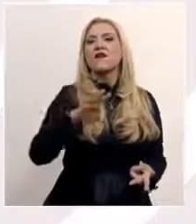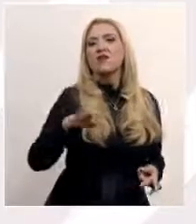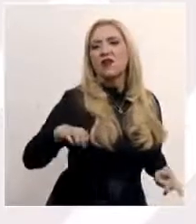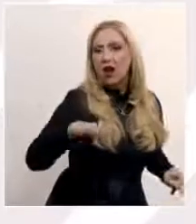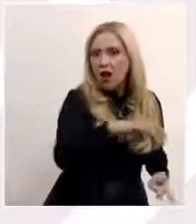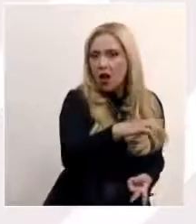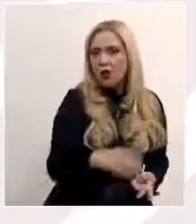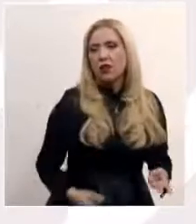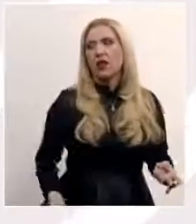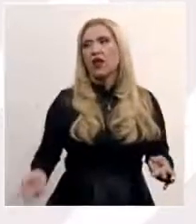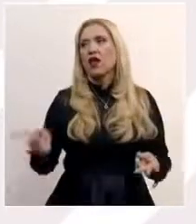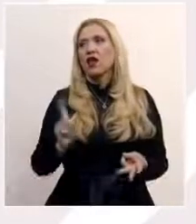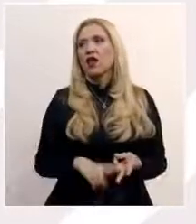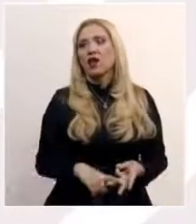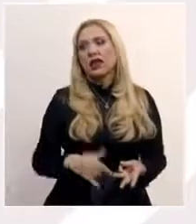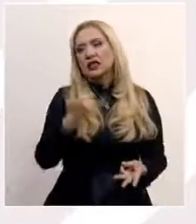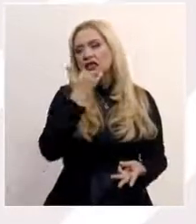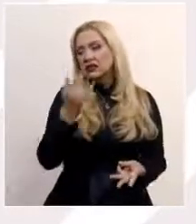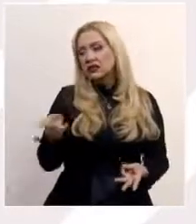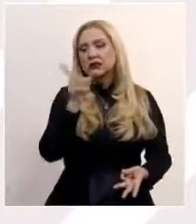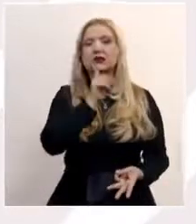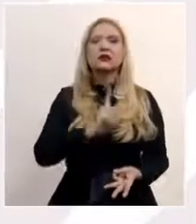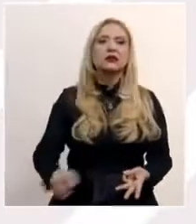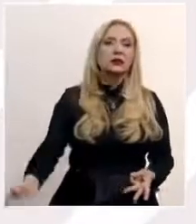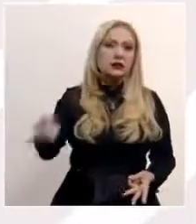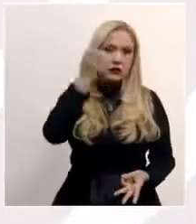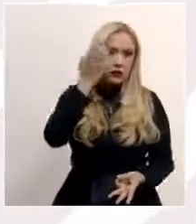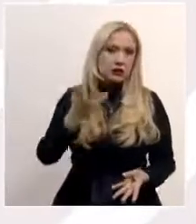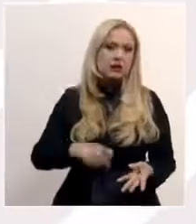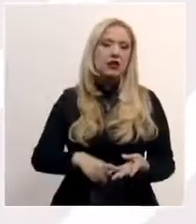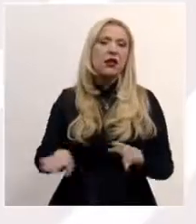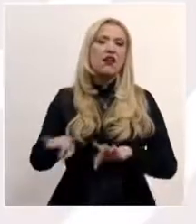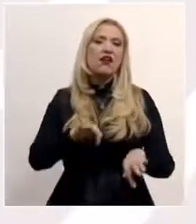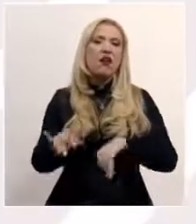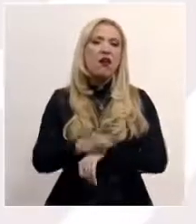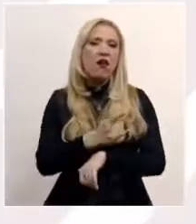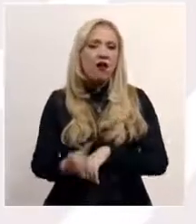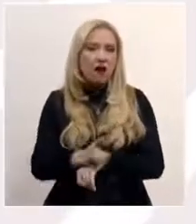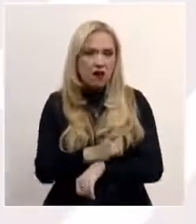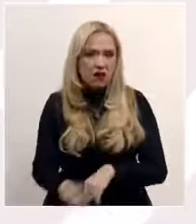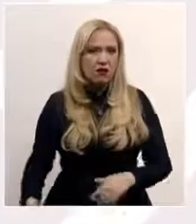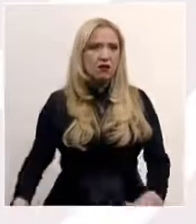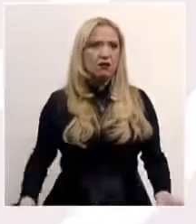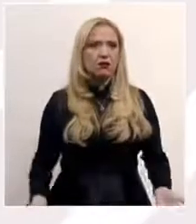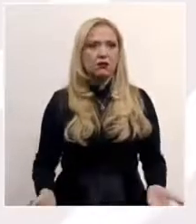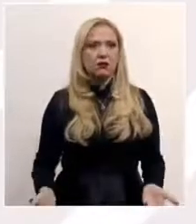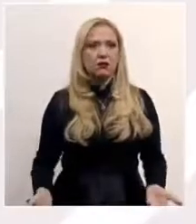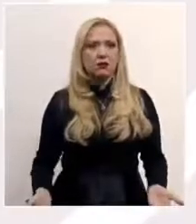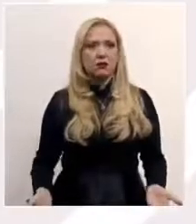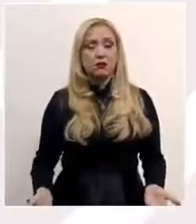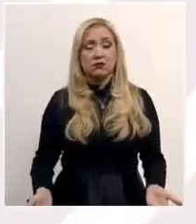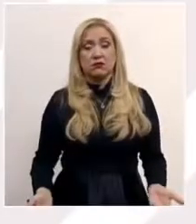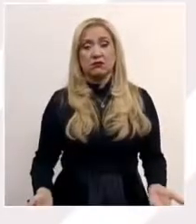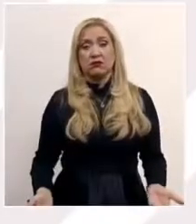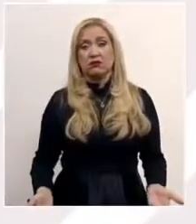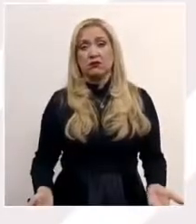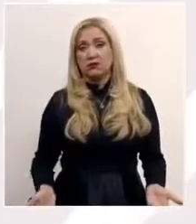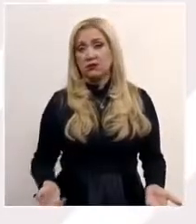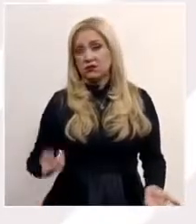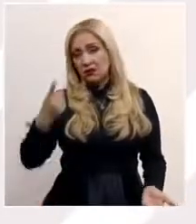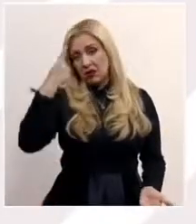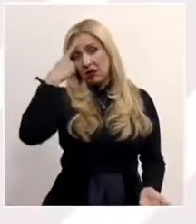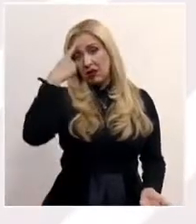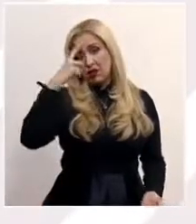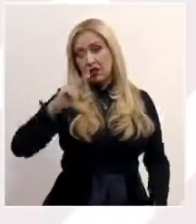no son tan efectivas, que no están haciendo bien su trabajo. Y ahí es tarea de quien conoce este tipo de